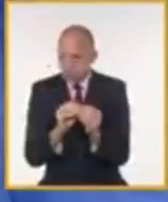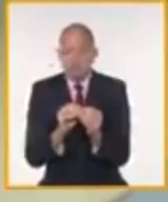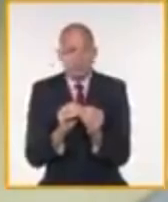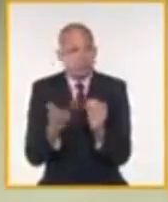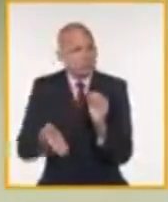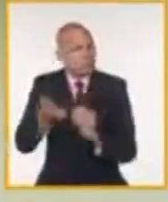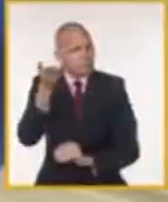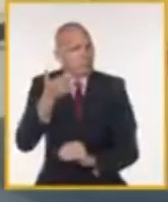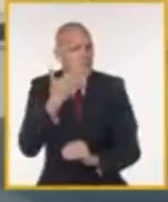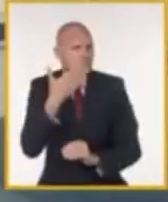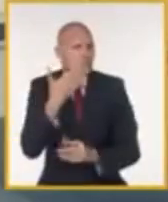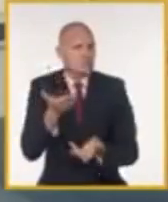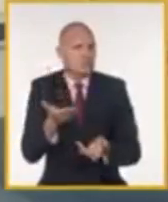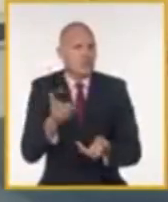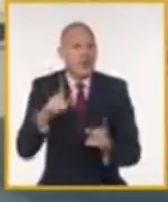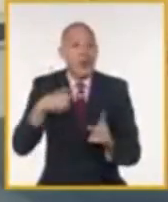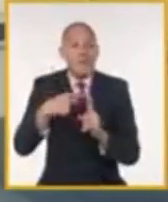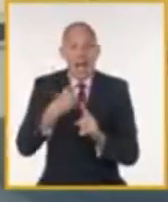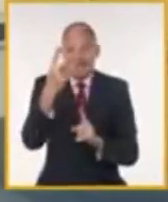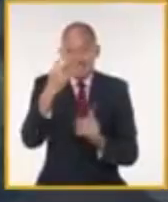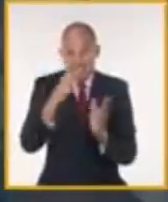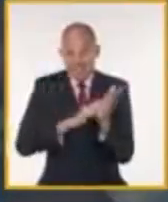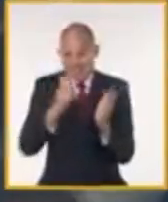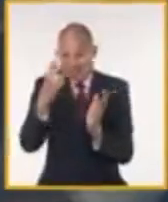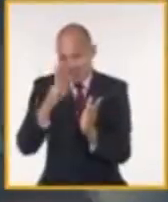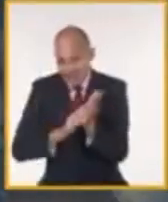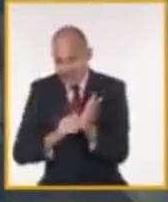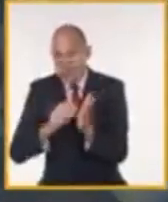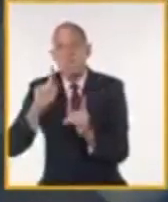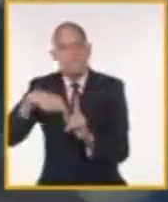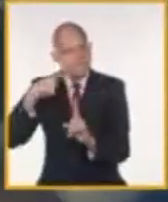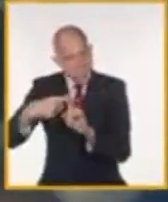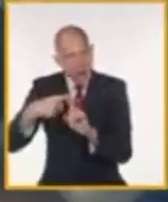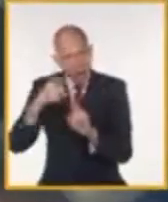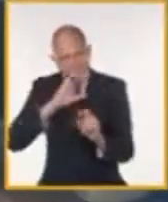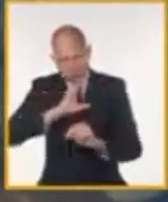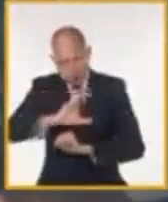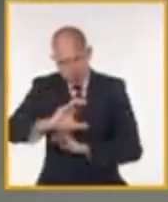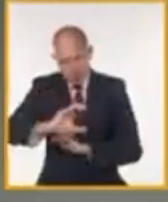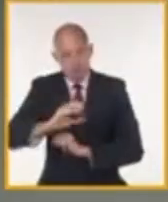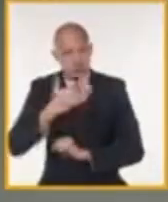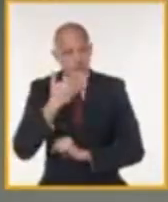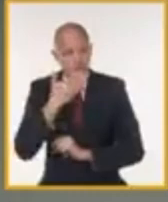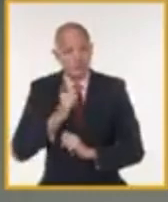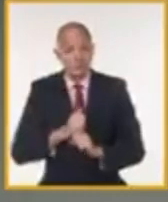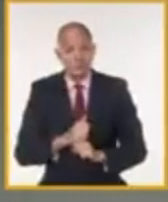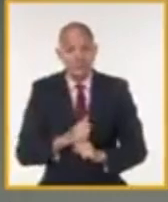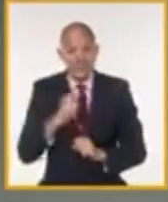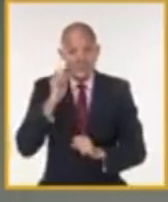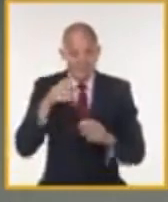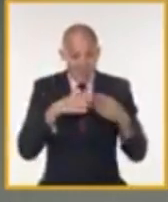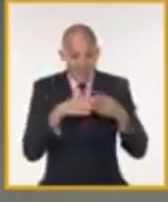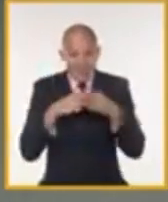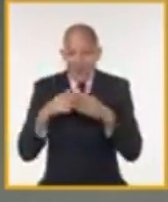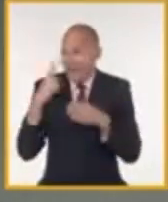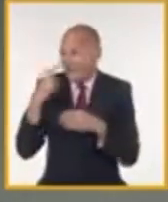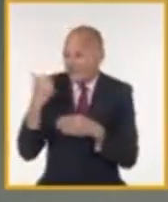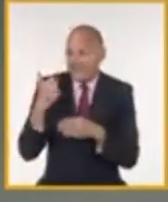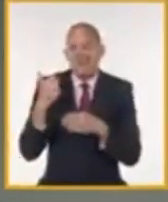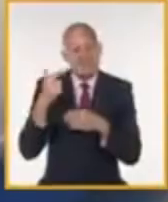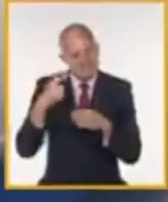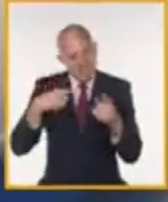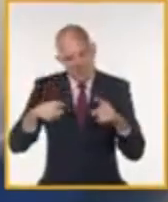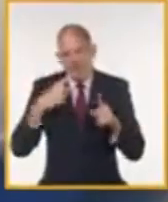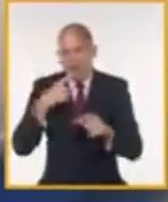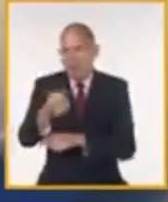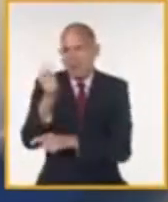nuestras utilidades también. Portables embarcaciones que formarán parte de la flota pesquera cubana. En un momento la construcción y reparación estuvo